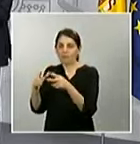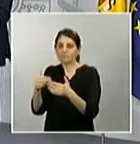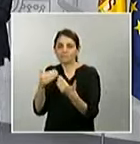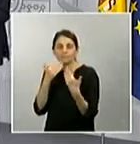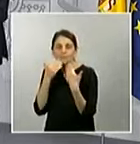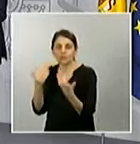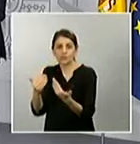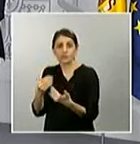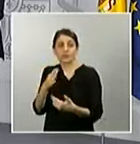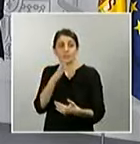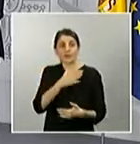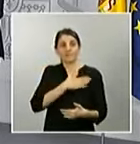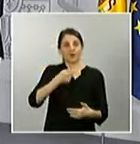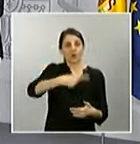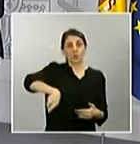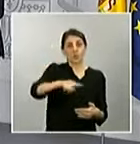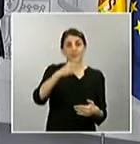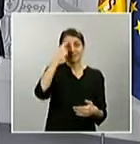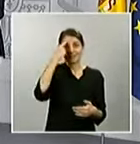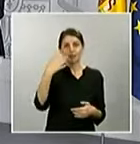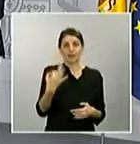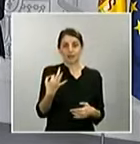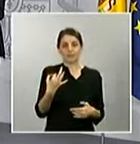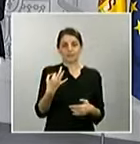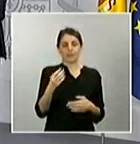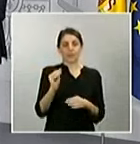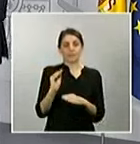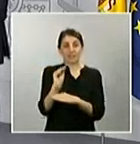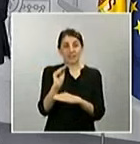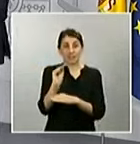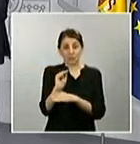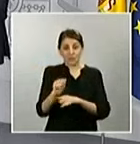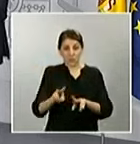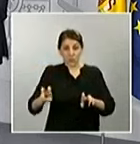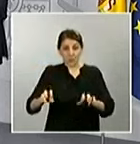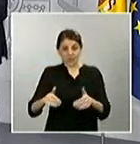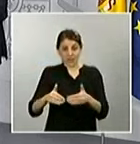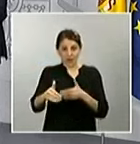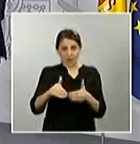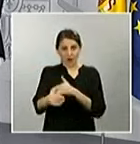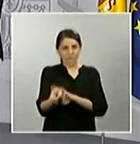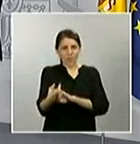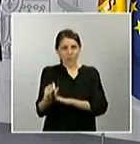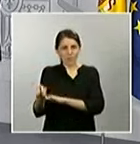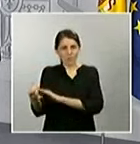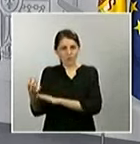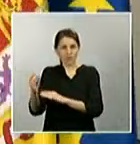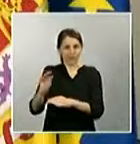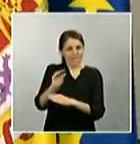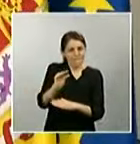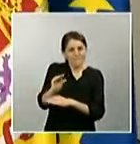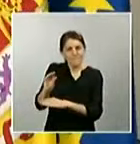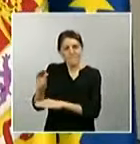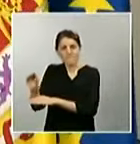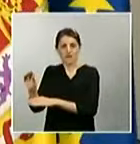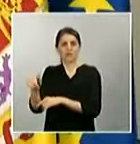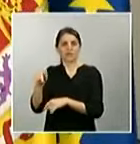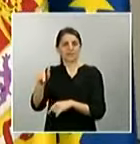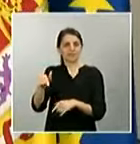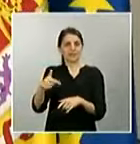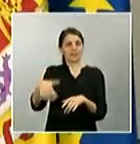decir la cantidad de prestaciones nuevas que se están produciendo que están teniendo que desplegarse